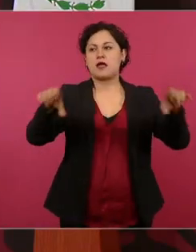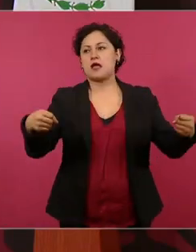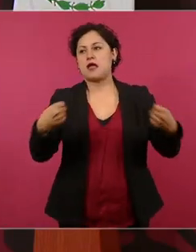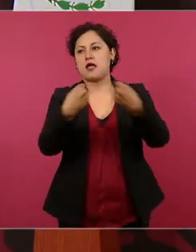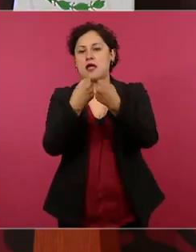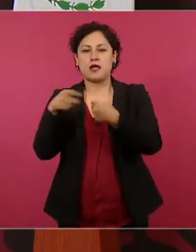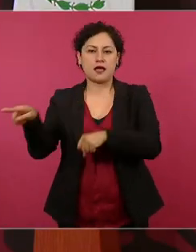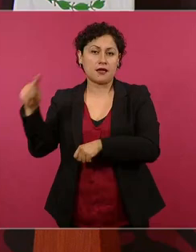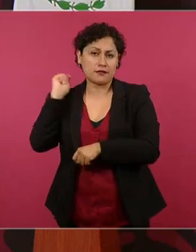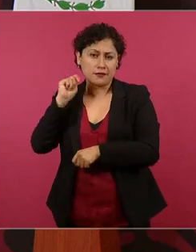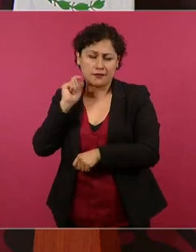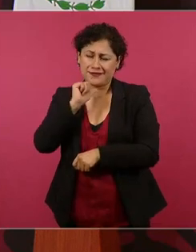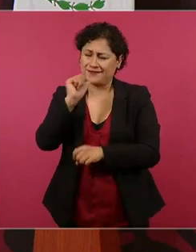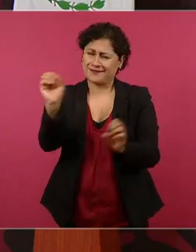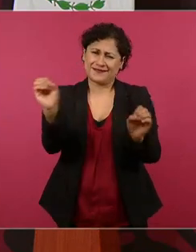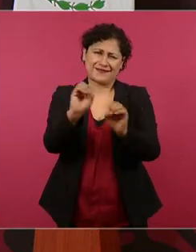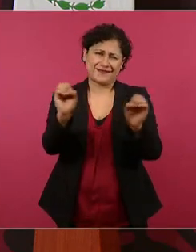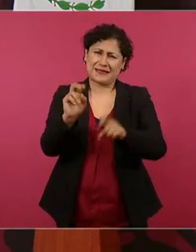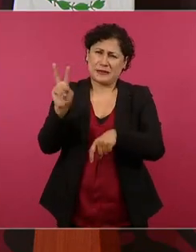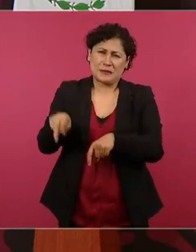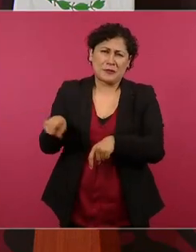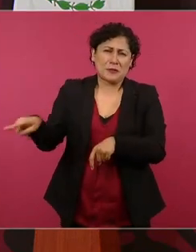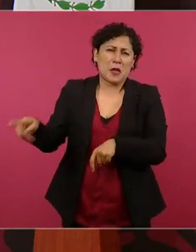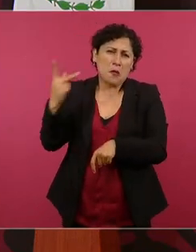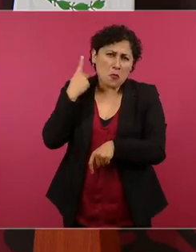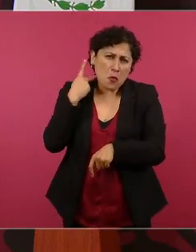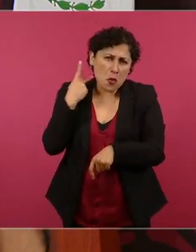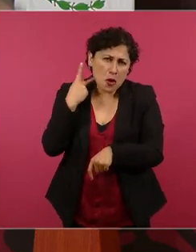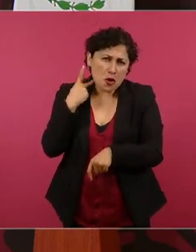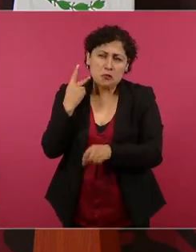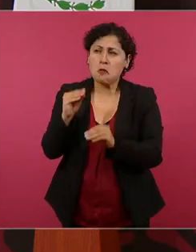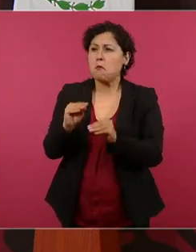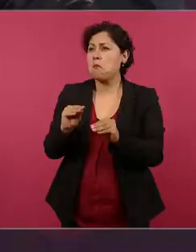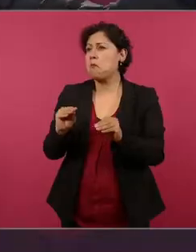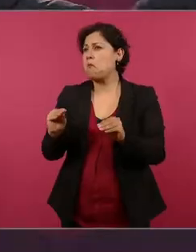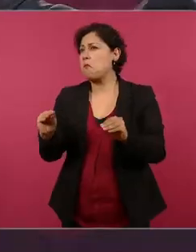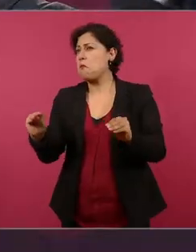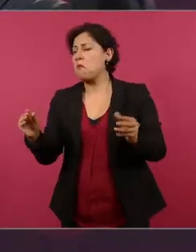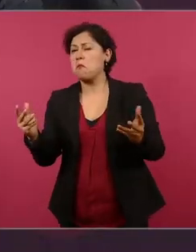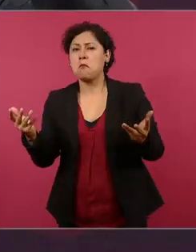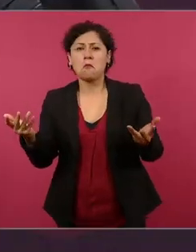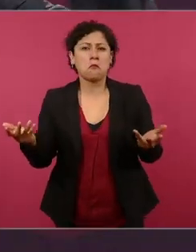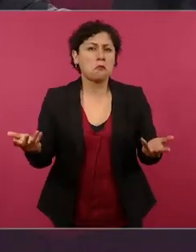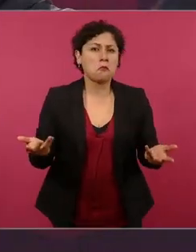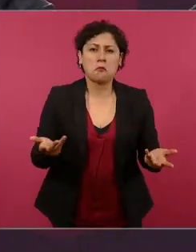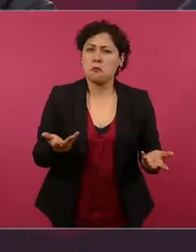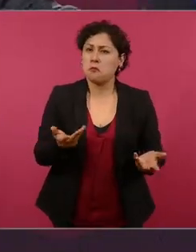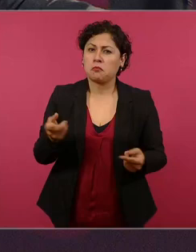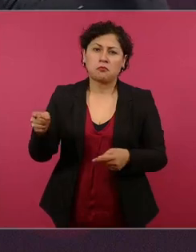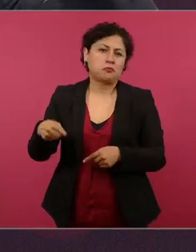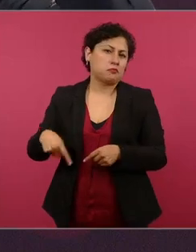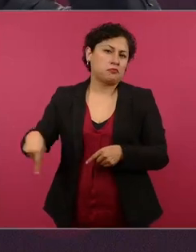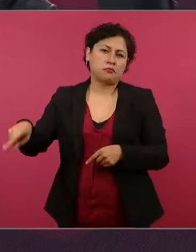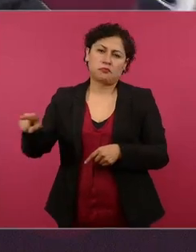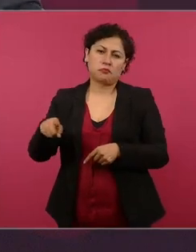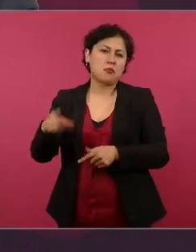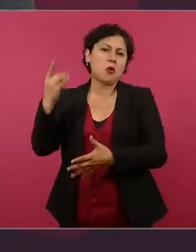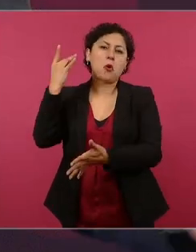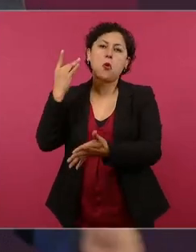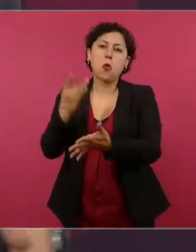una hoja del árbol de la política si no se decidía